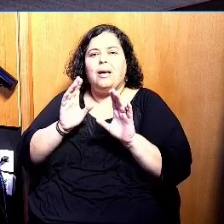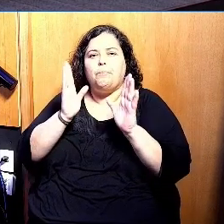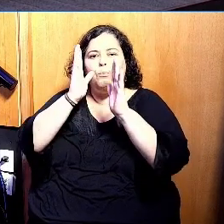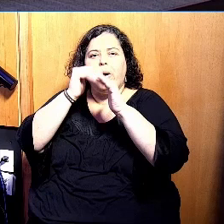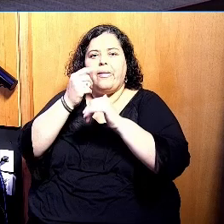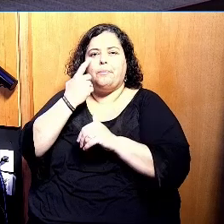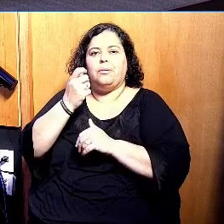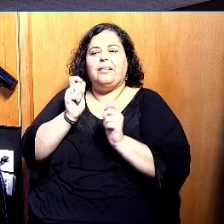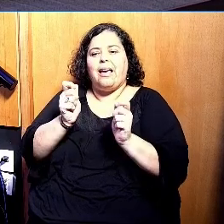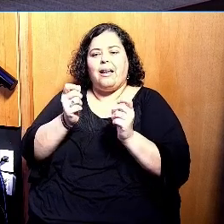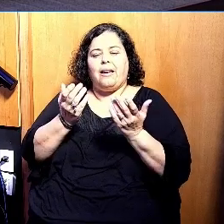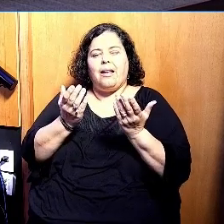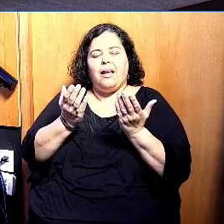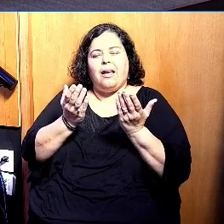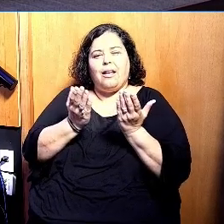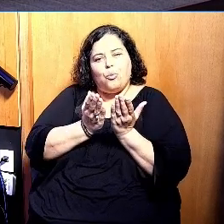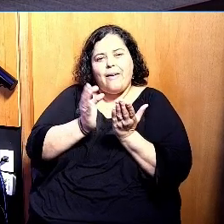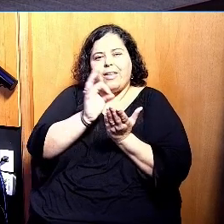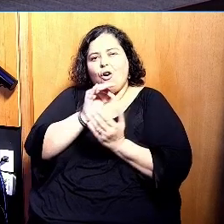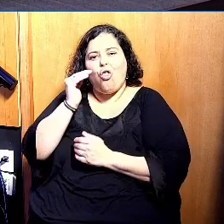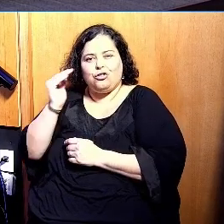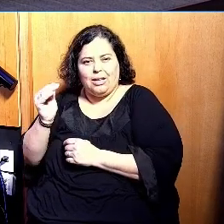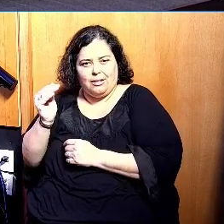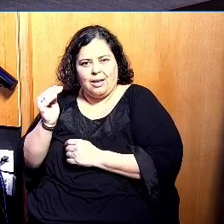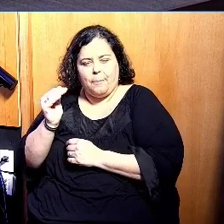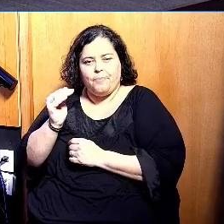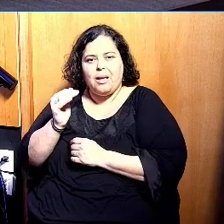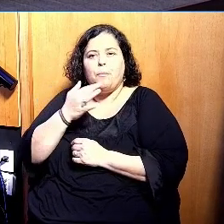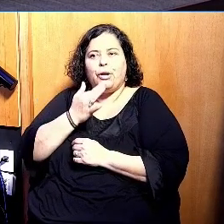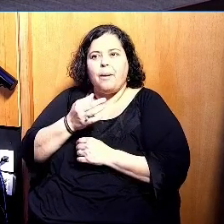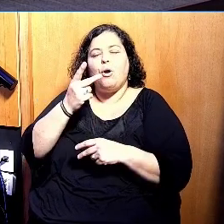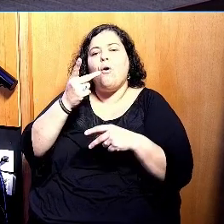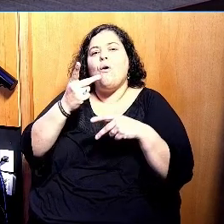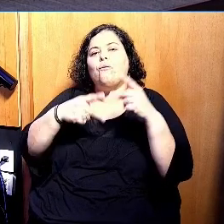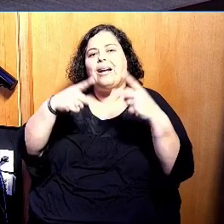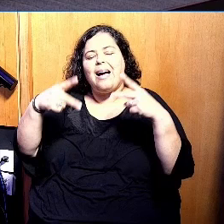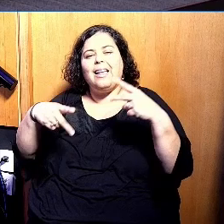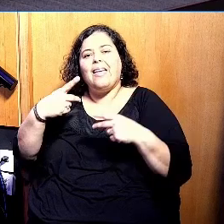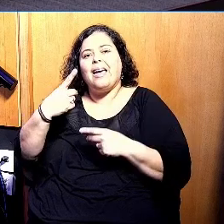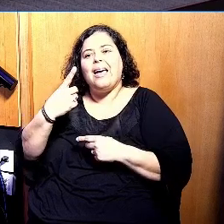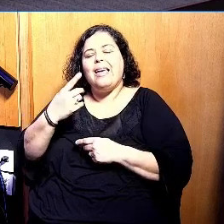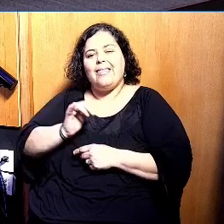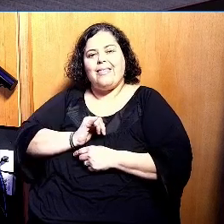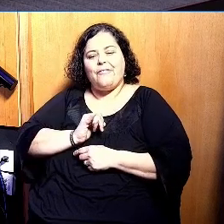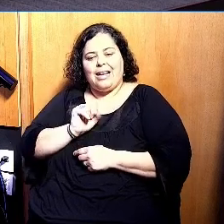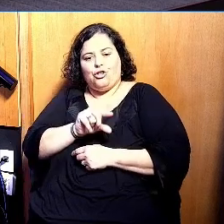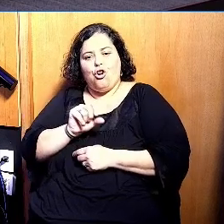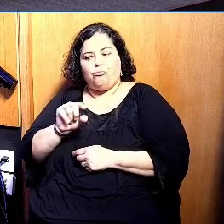docente. Si vemos en lo que tiene que ver con variables a nivel de identificación de